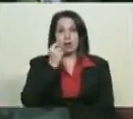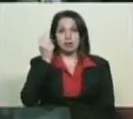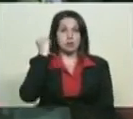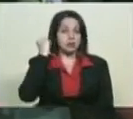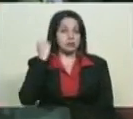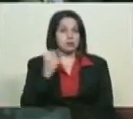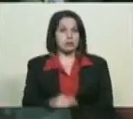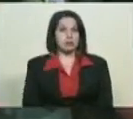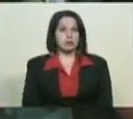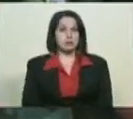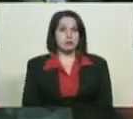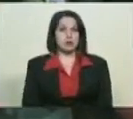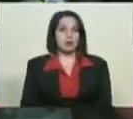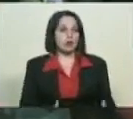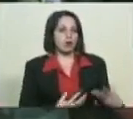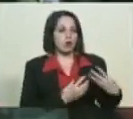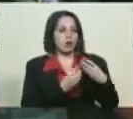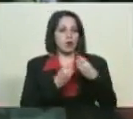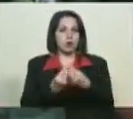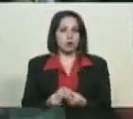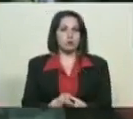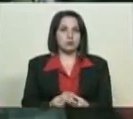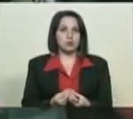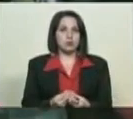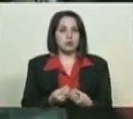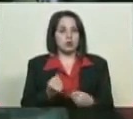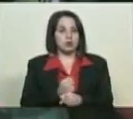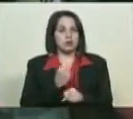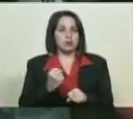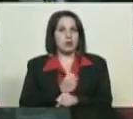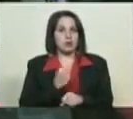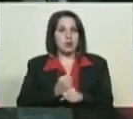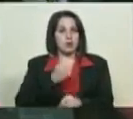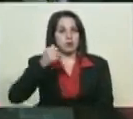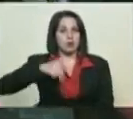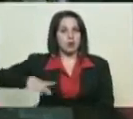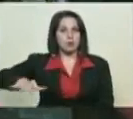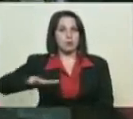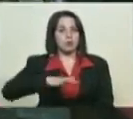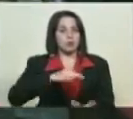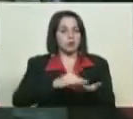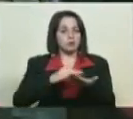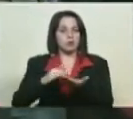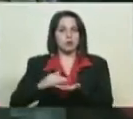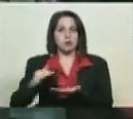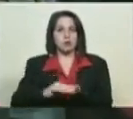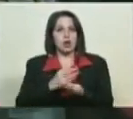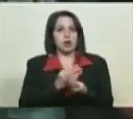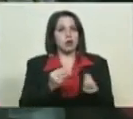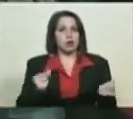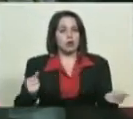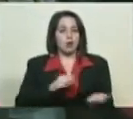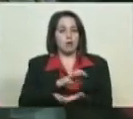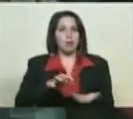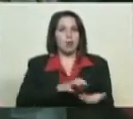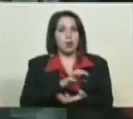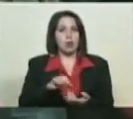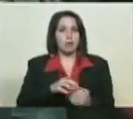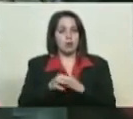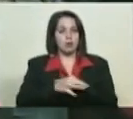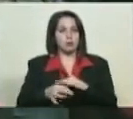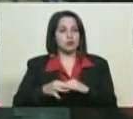alcaldesas que van a estar cabalgando junto al pueblo todos los problemas que tienen las comunidades, los municipios,